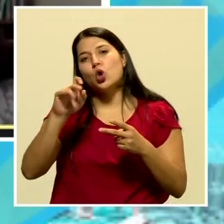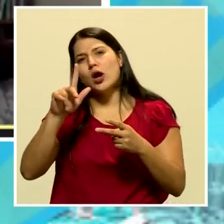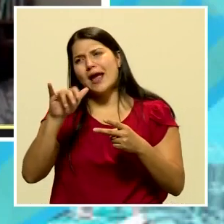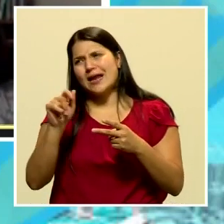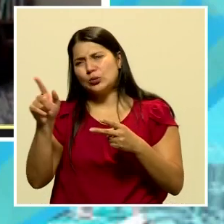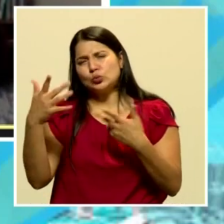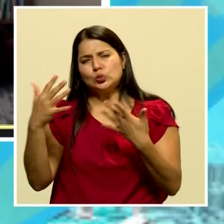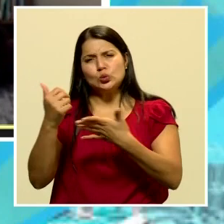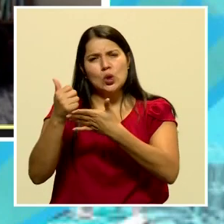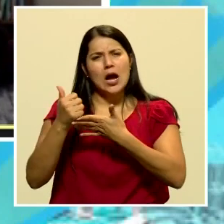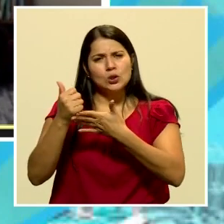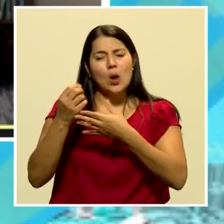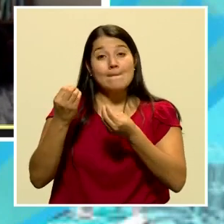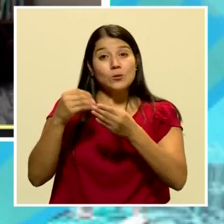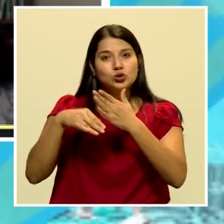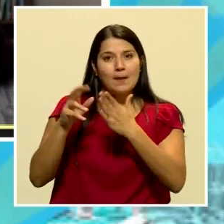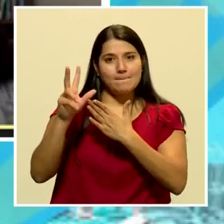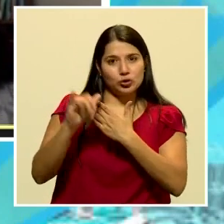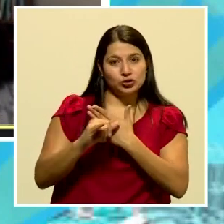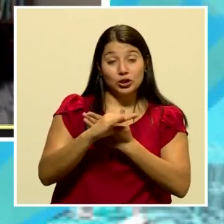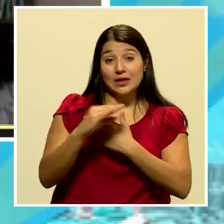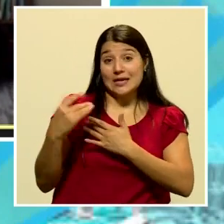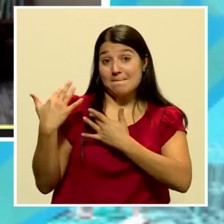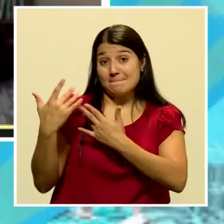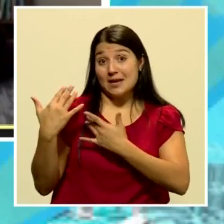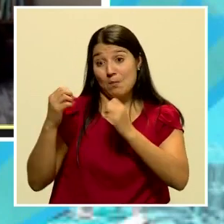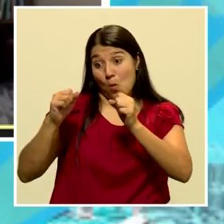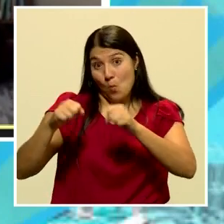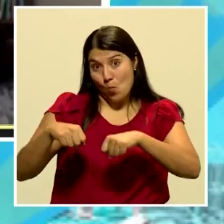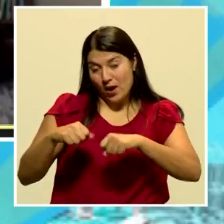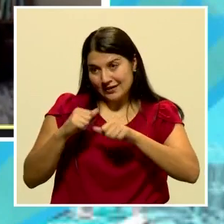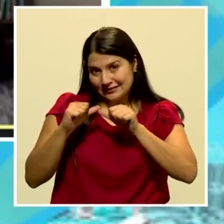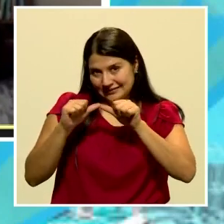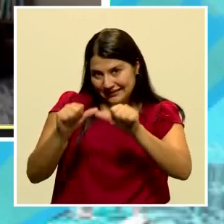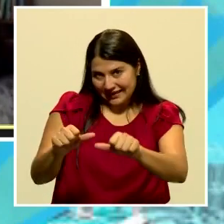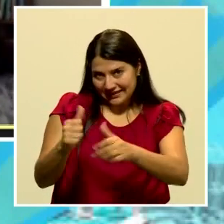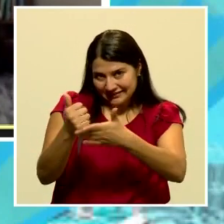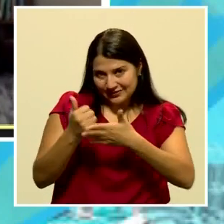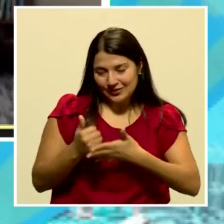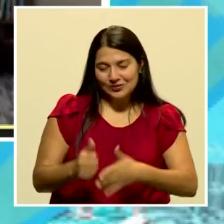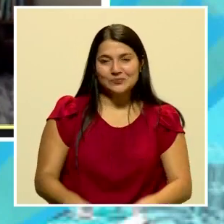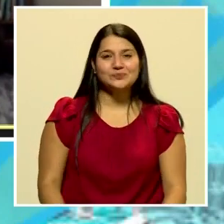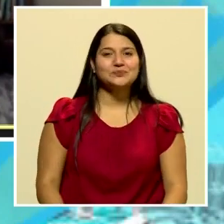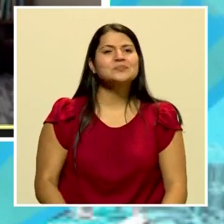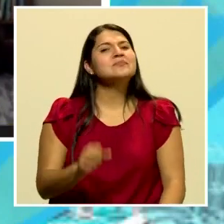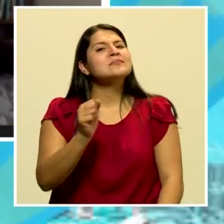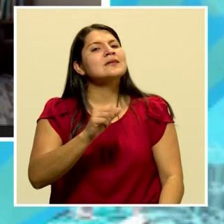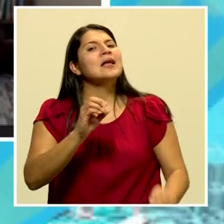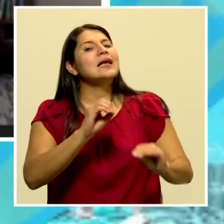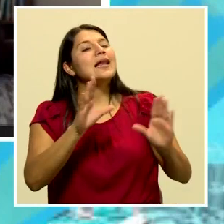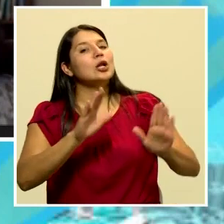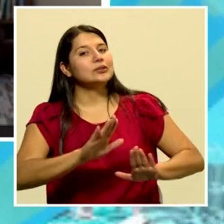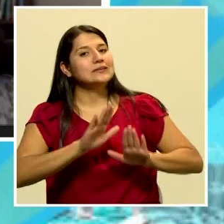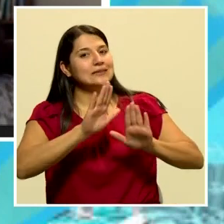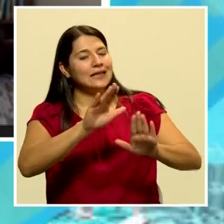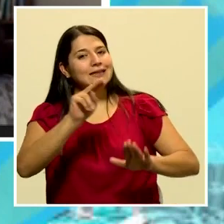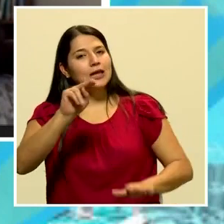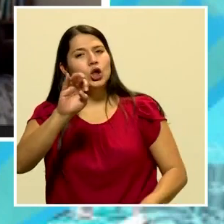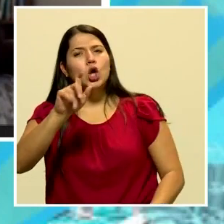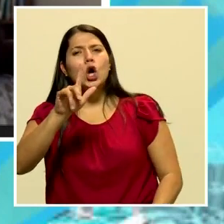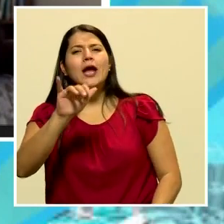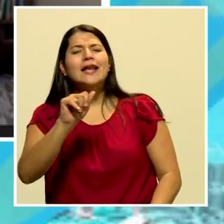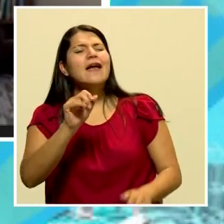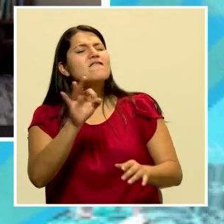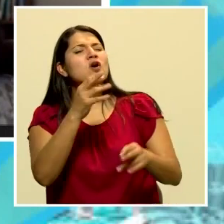en este proyecto y esperamos que lo sigan siendo. Así es, excelente. Noelia,